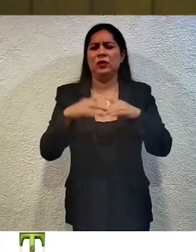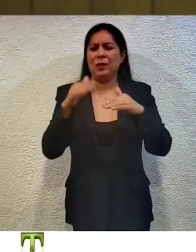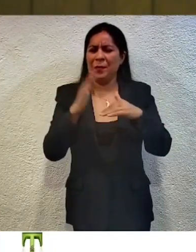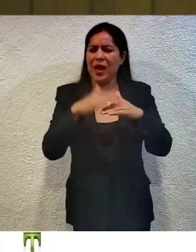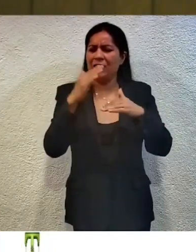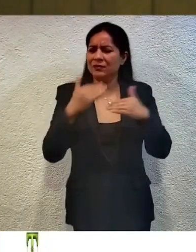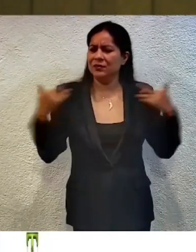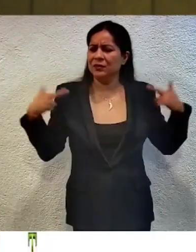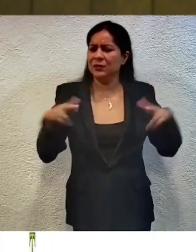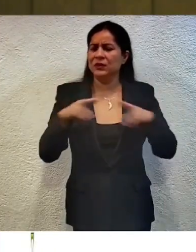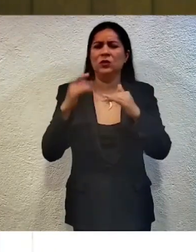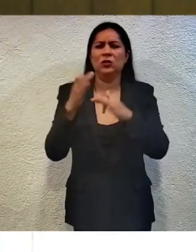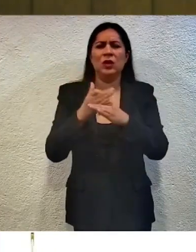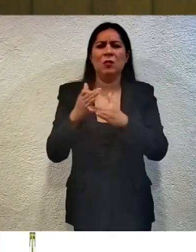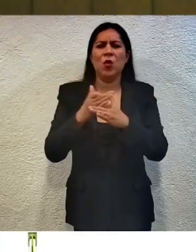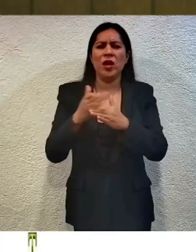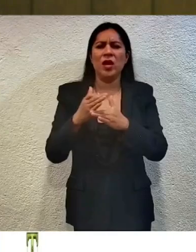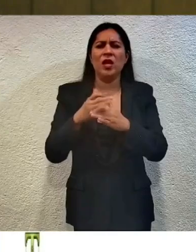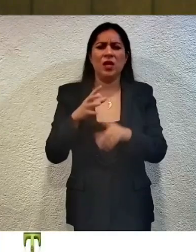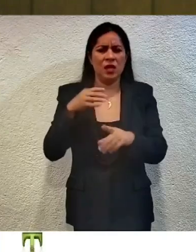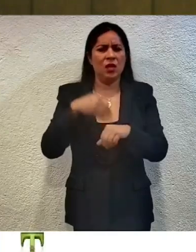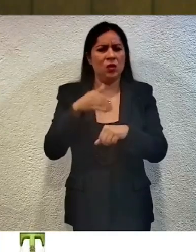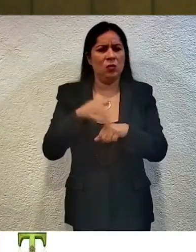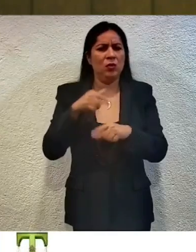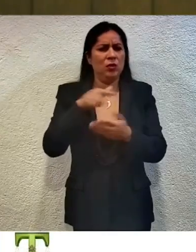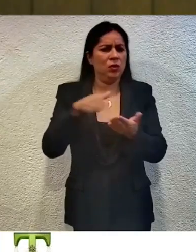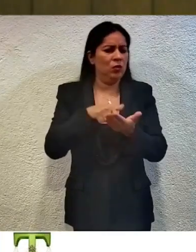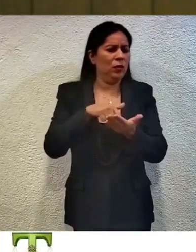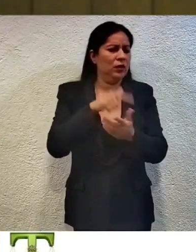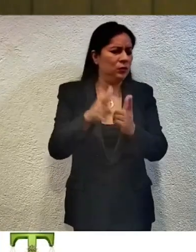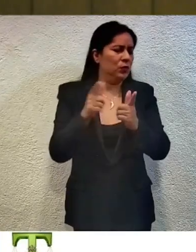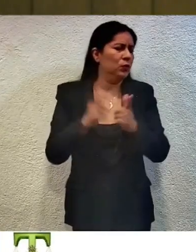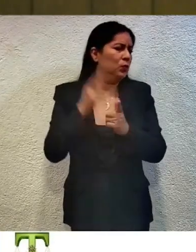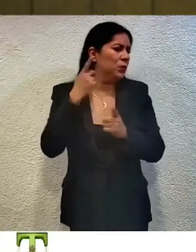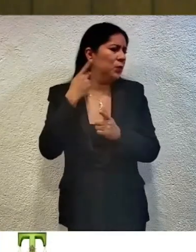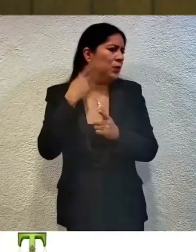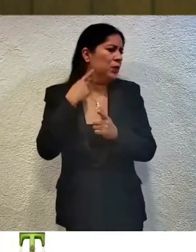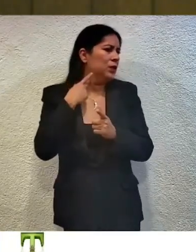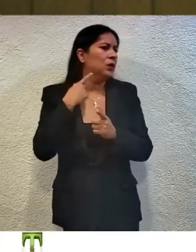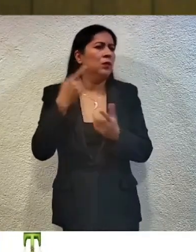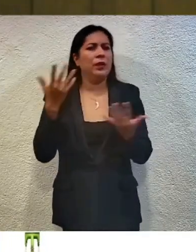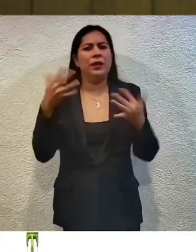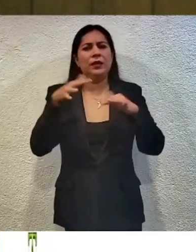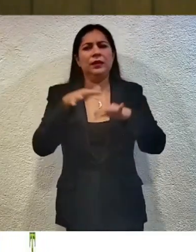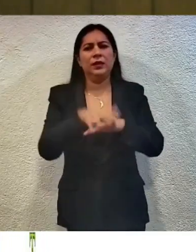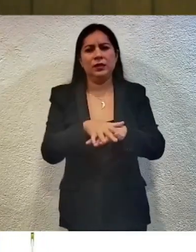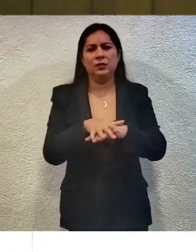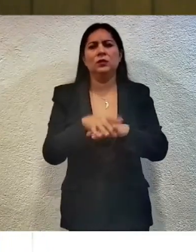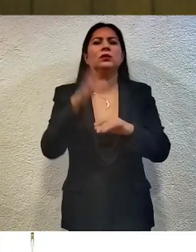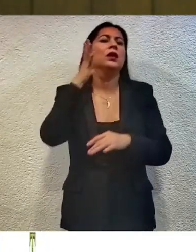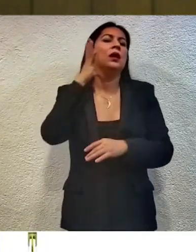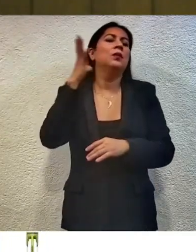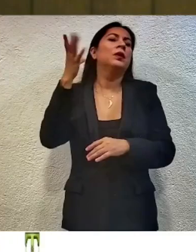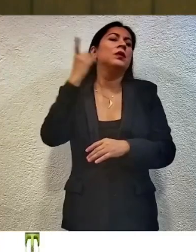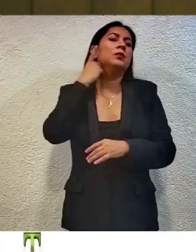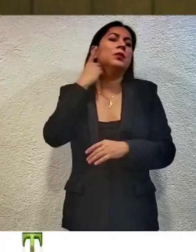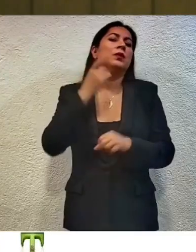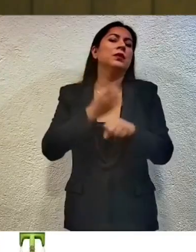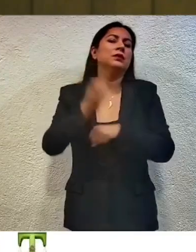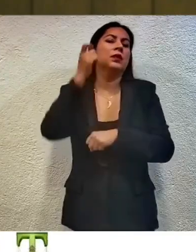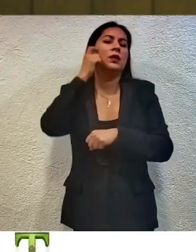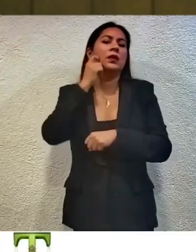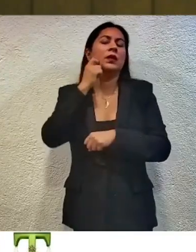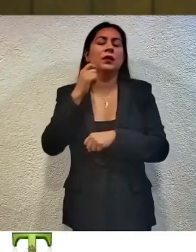vez que obtenido el número de curules por partido político para la integración del Congreso del Estado de Guerrero,